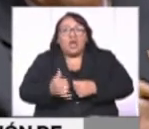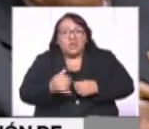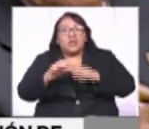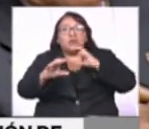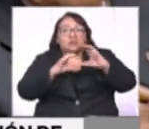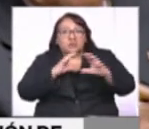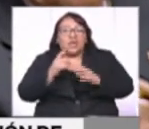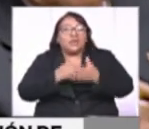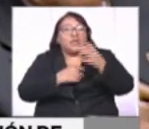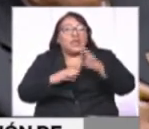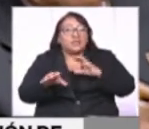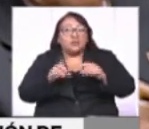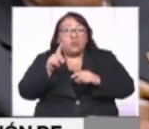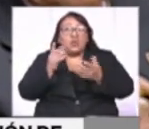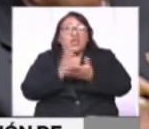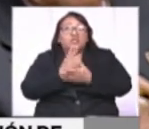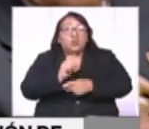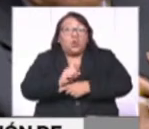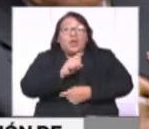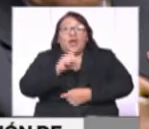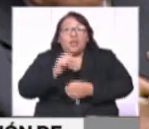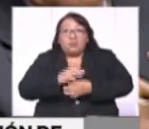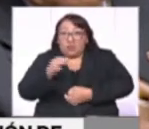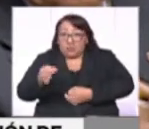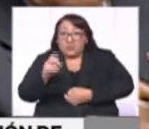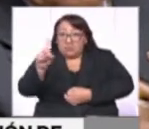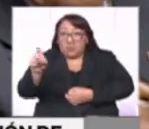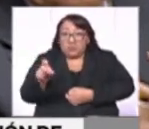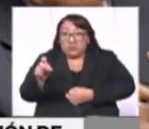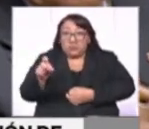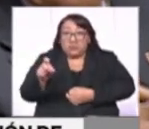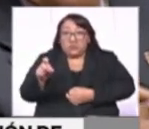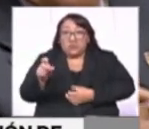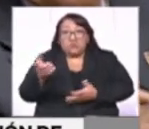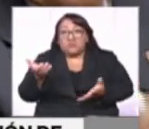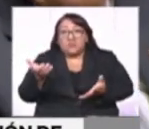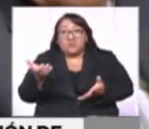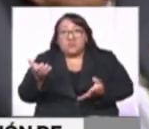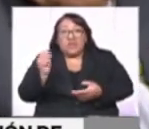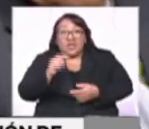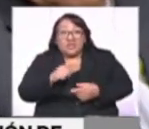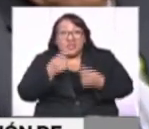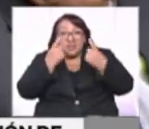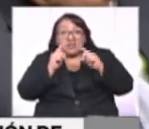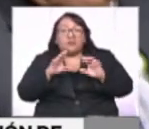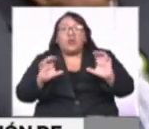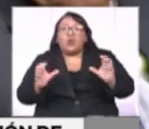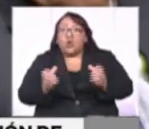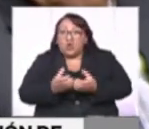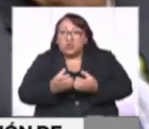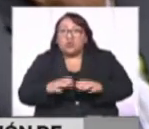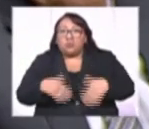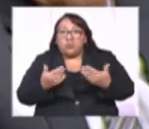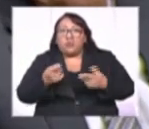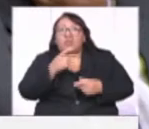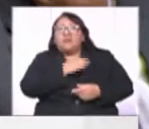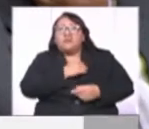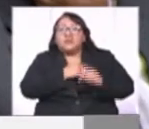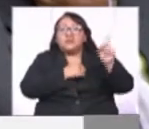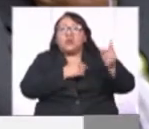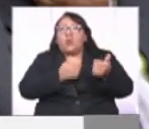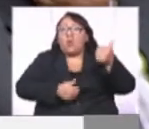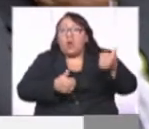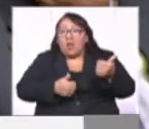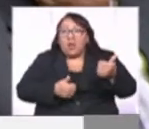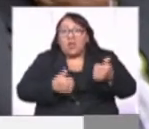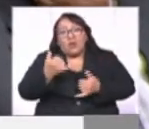discutir qué hacemos, una escuela en cada departamento. Esa decisión del Congreso será decisión del Ejecutivo. Por supuesto